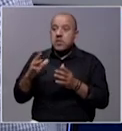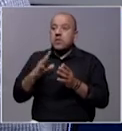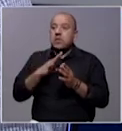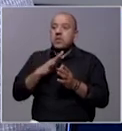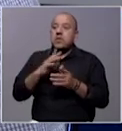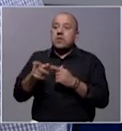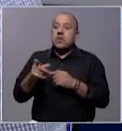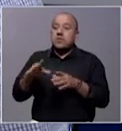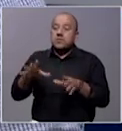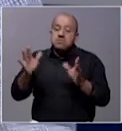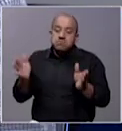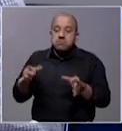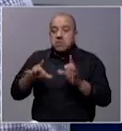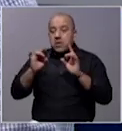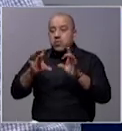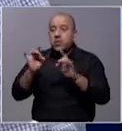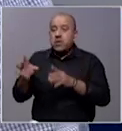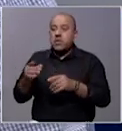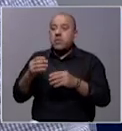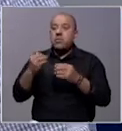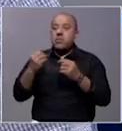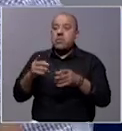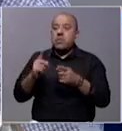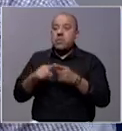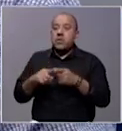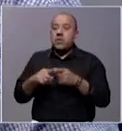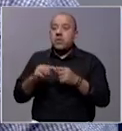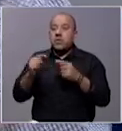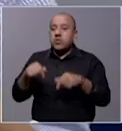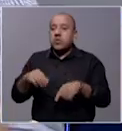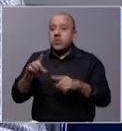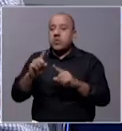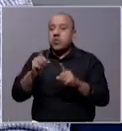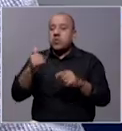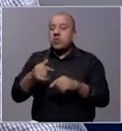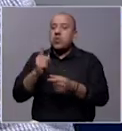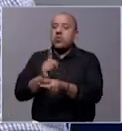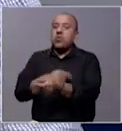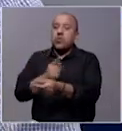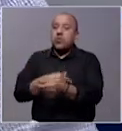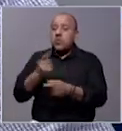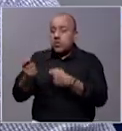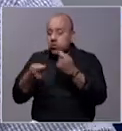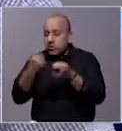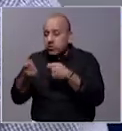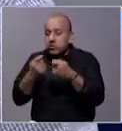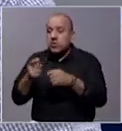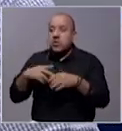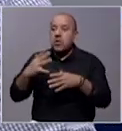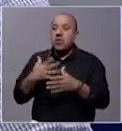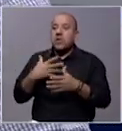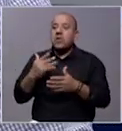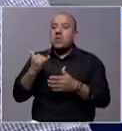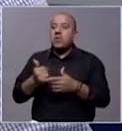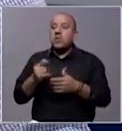tomarlo como un hecho natural porque los uruguayos no sabíamos desacostumbrado a esto de la negociación del diálogo de la transacción y ahora tendremos que